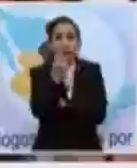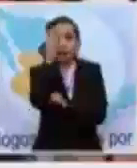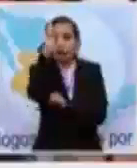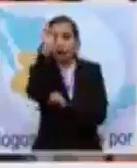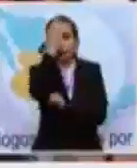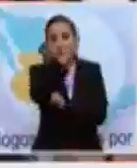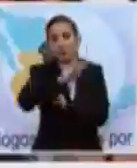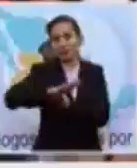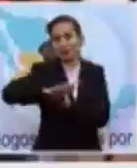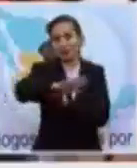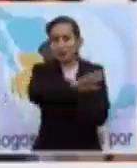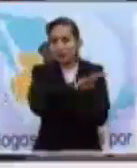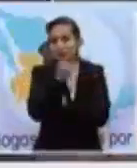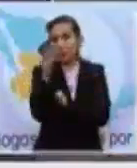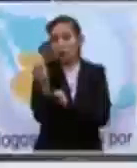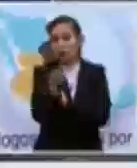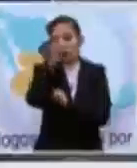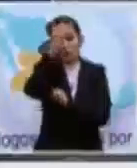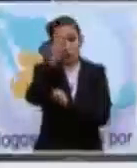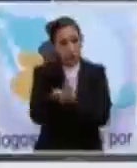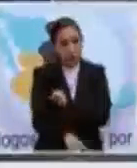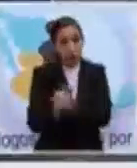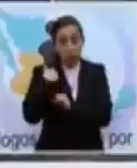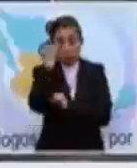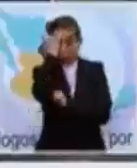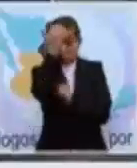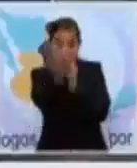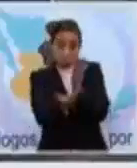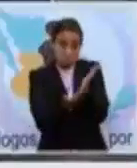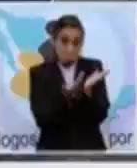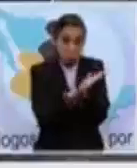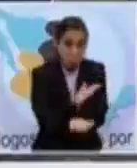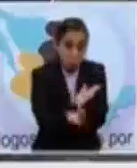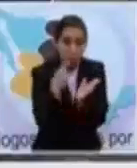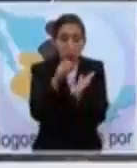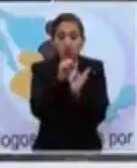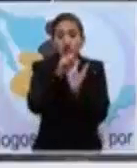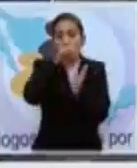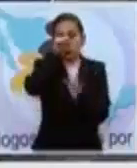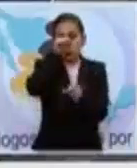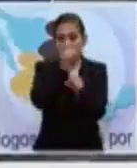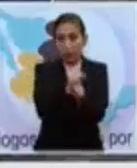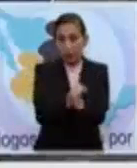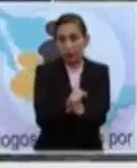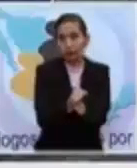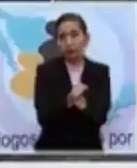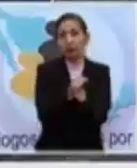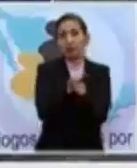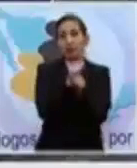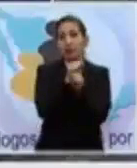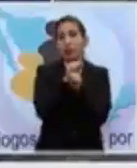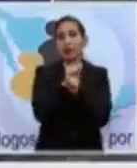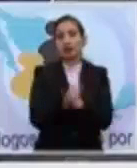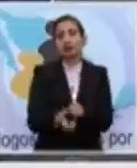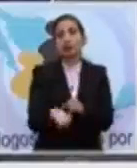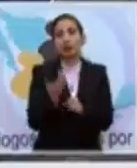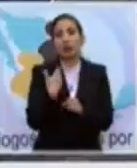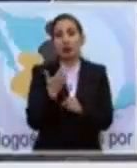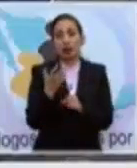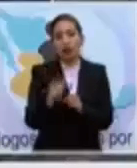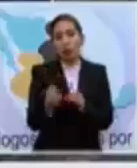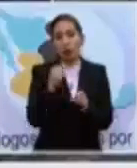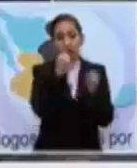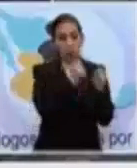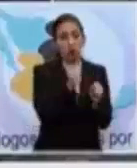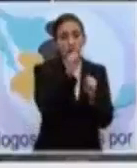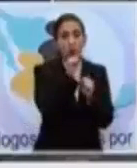universal. Ustedes realmente lo que han propuesto, usted como subsecretaria de Felipe Calderón y ustedes desde el Seguro